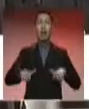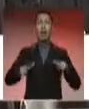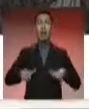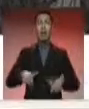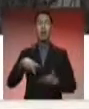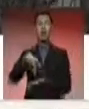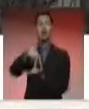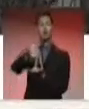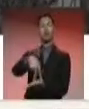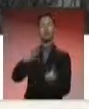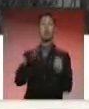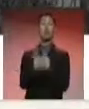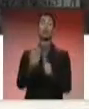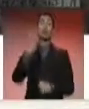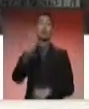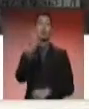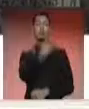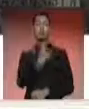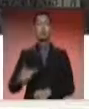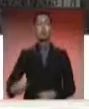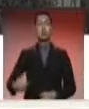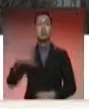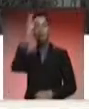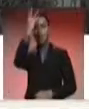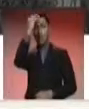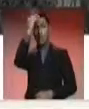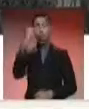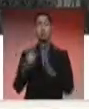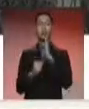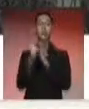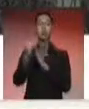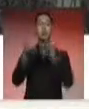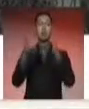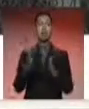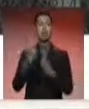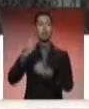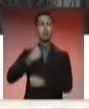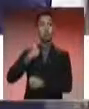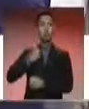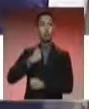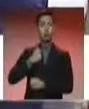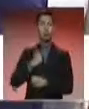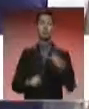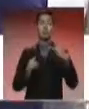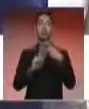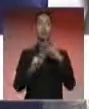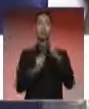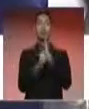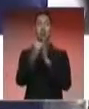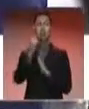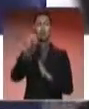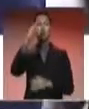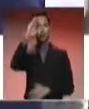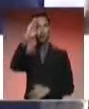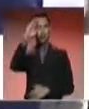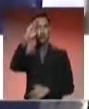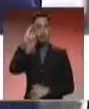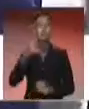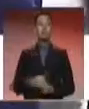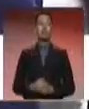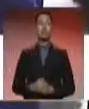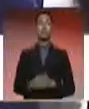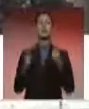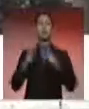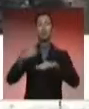apareció acompañado del vicepresidente Jorge Glass, de los ministros de Defensa Miguel Carvajal y del Interior César Navas, y de los